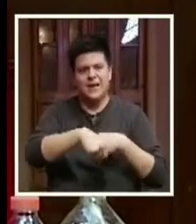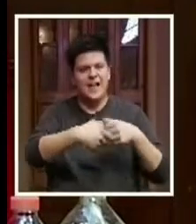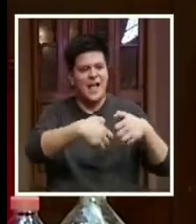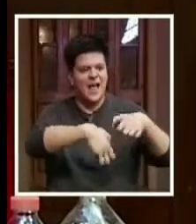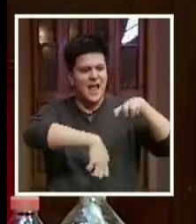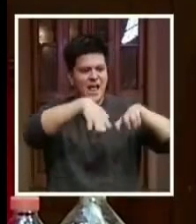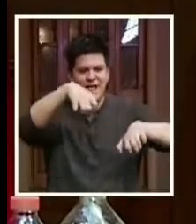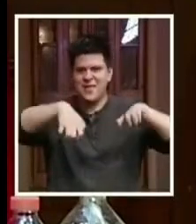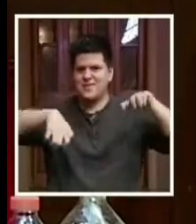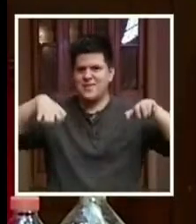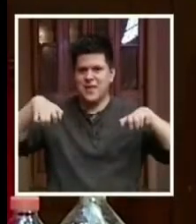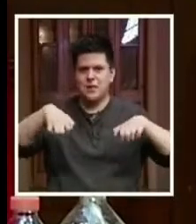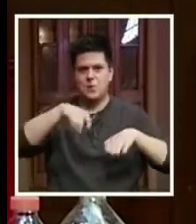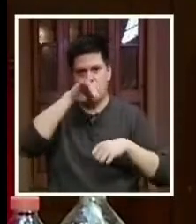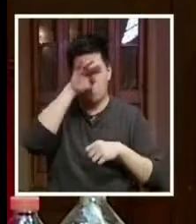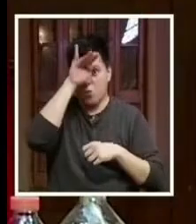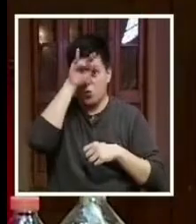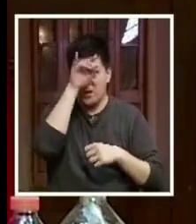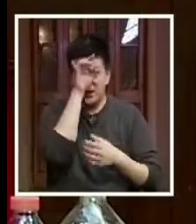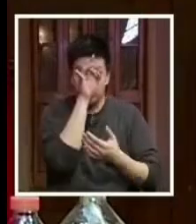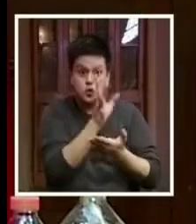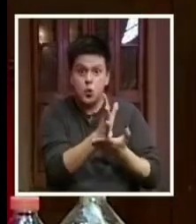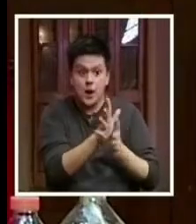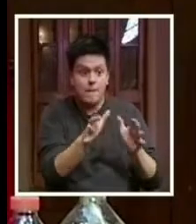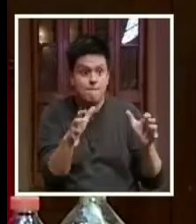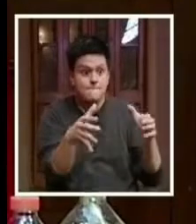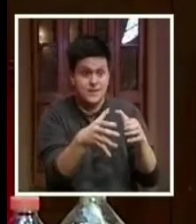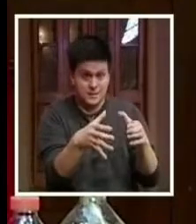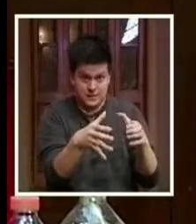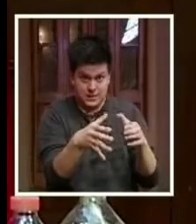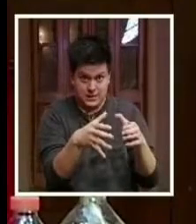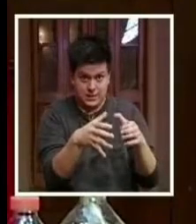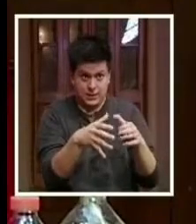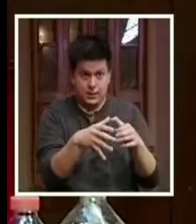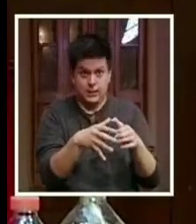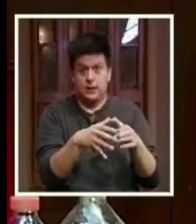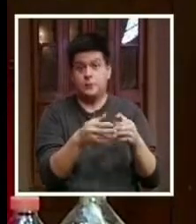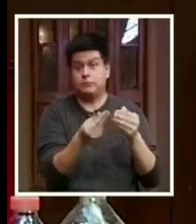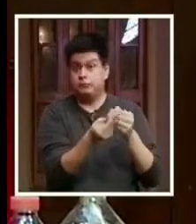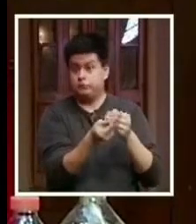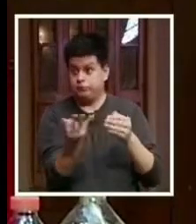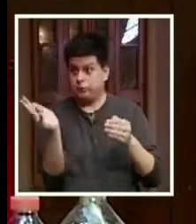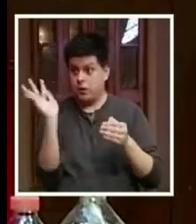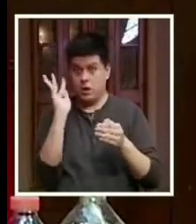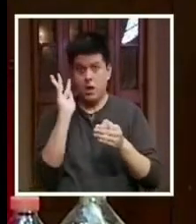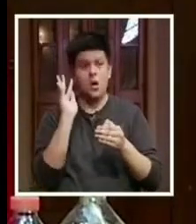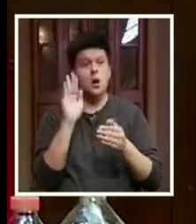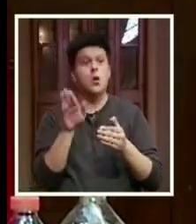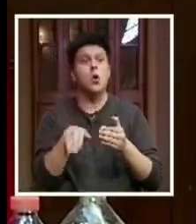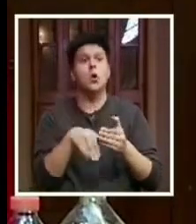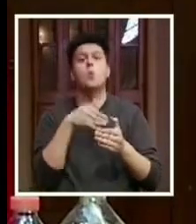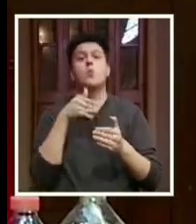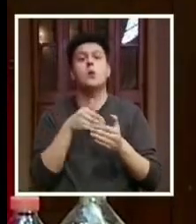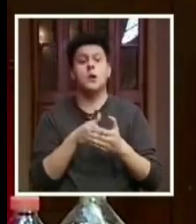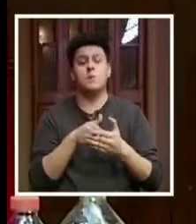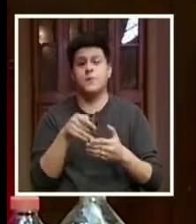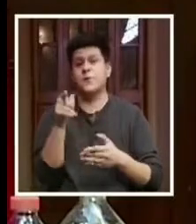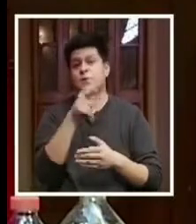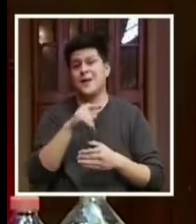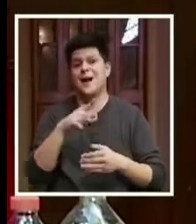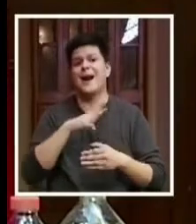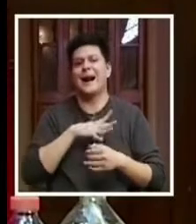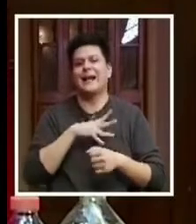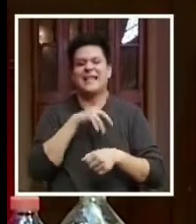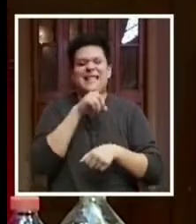edad que residen en el municipio de Monterrey. A los demás municipios tendrán sus